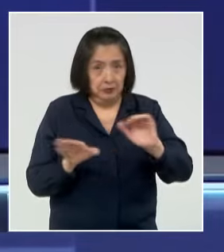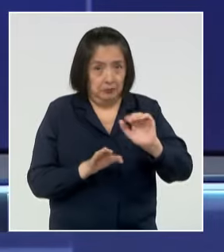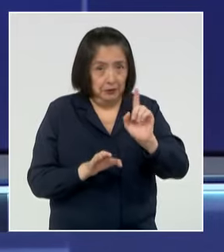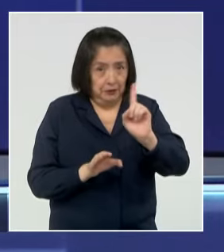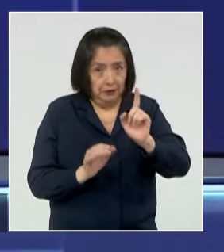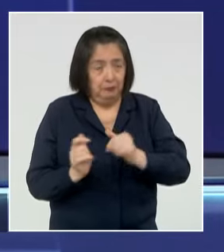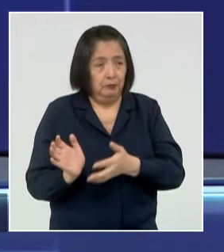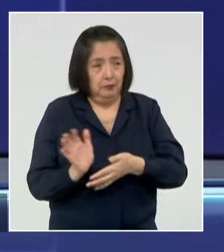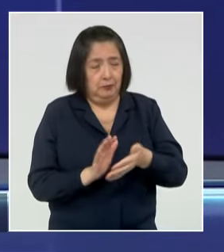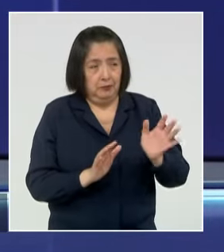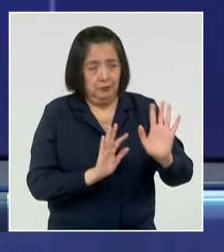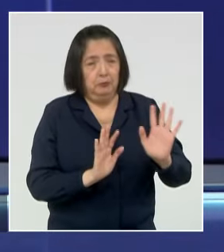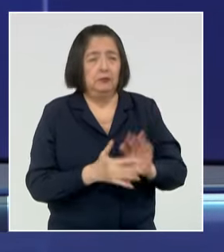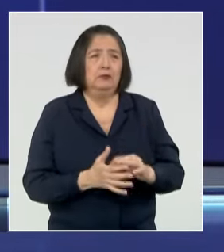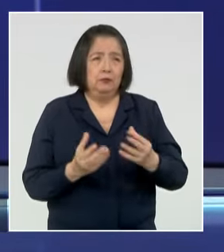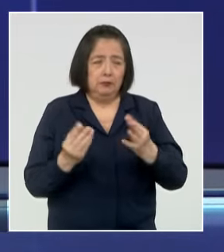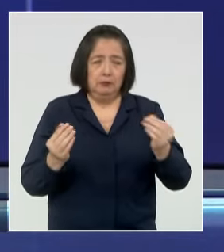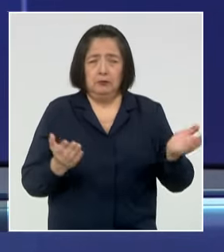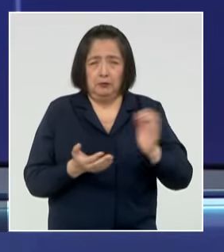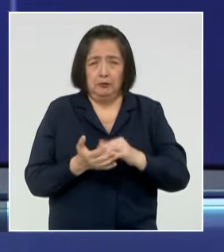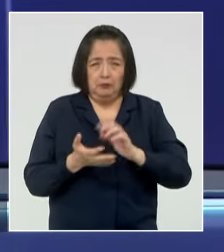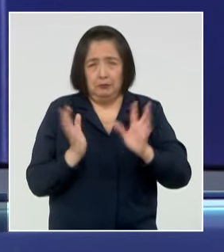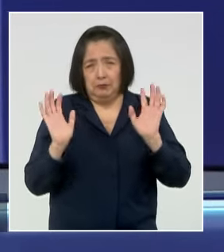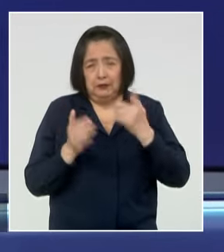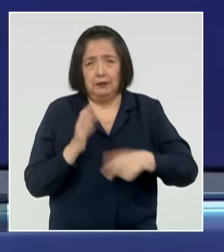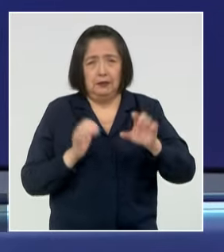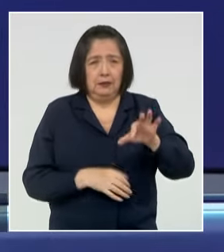muy lejos porque vamos a tener mucho más de lo que ha